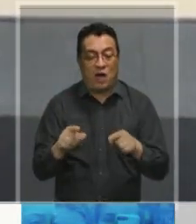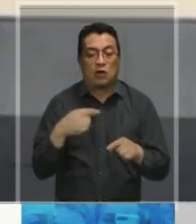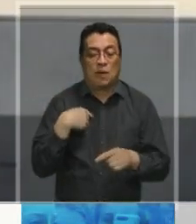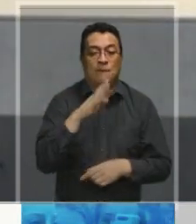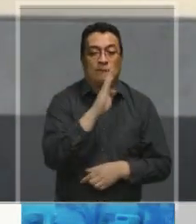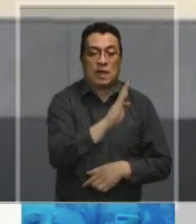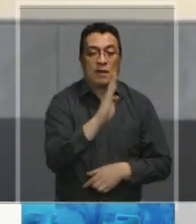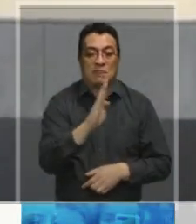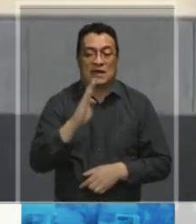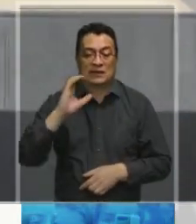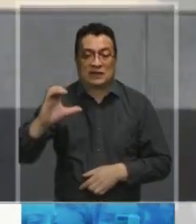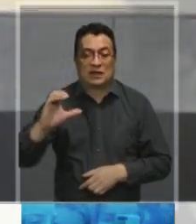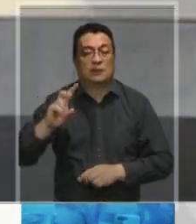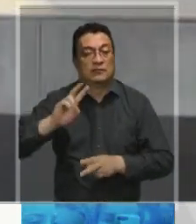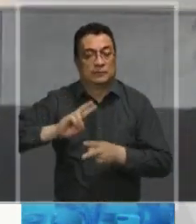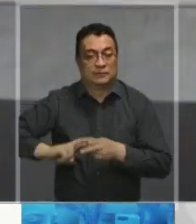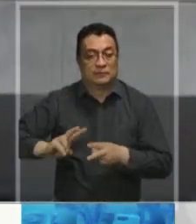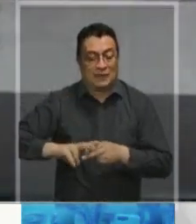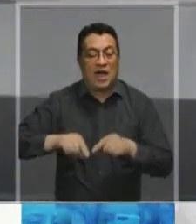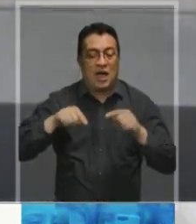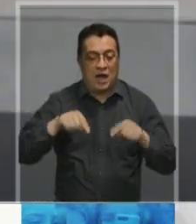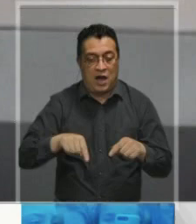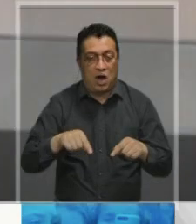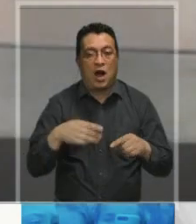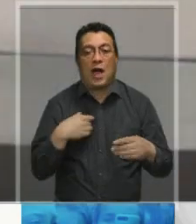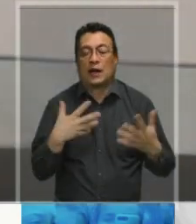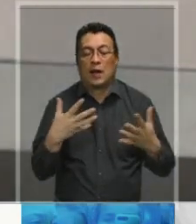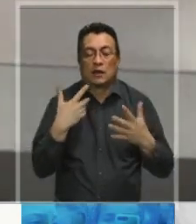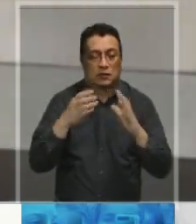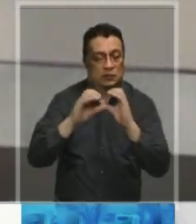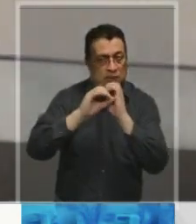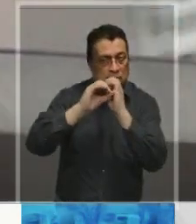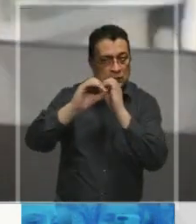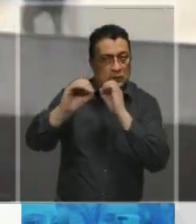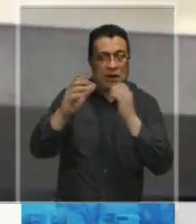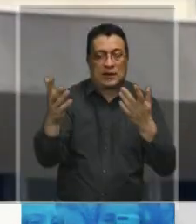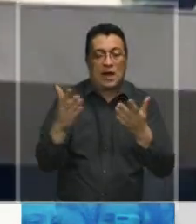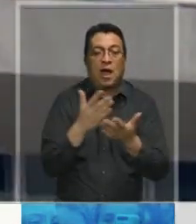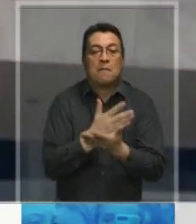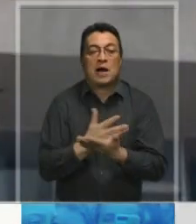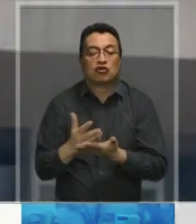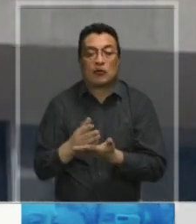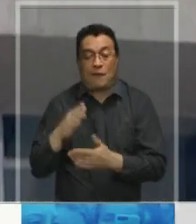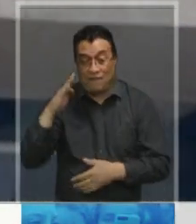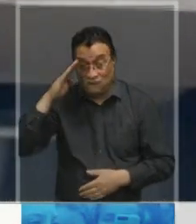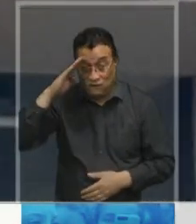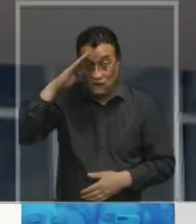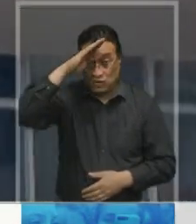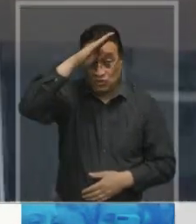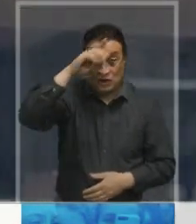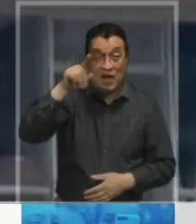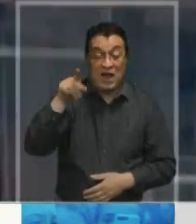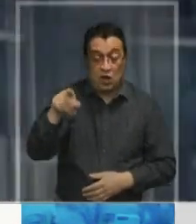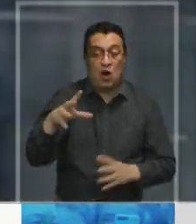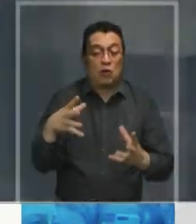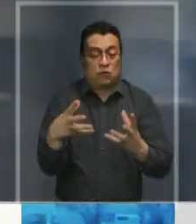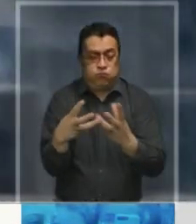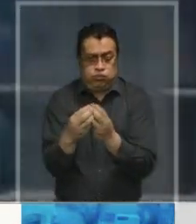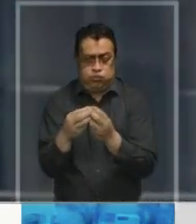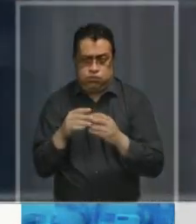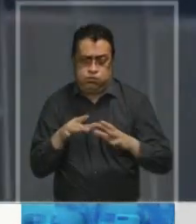BBC. Durante esta jornada ha hecho una suerte de proyección de lo que ocurrió. Los bolsonaristas llegaron en masa,